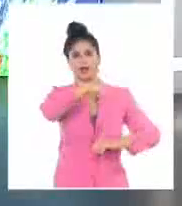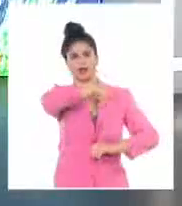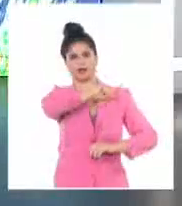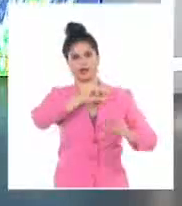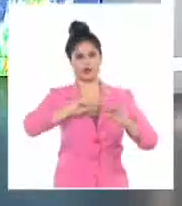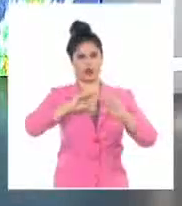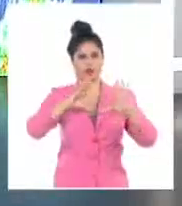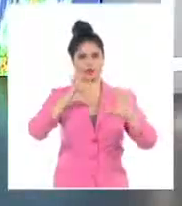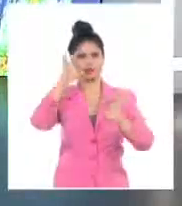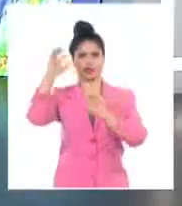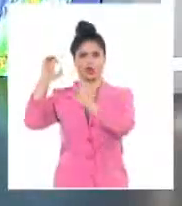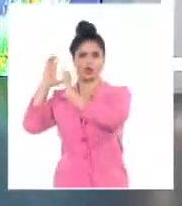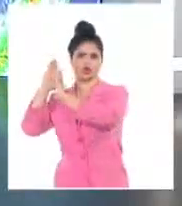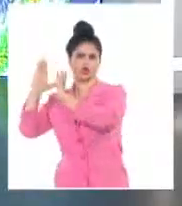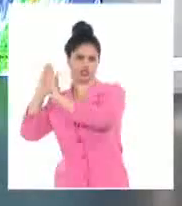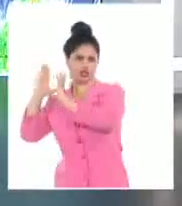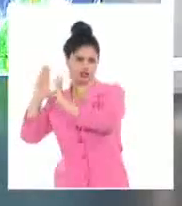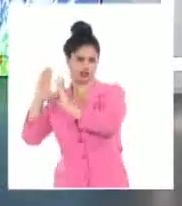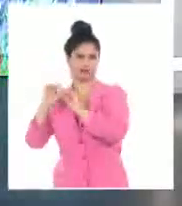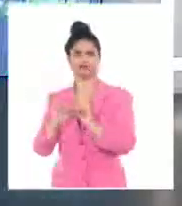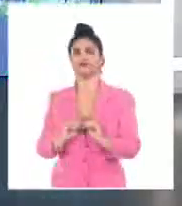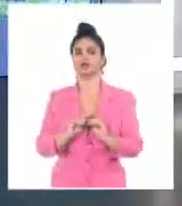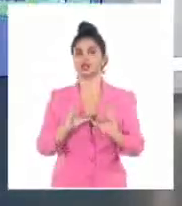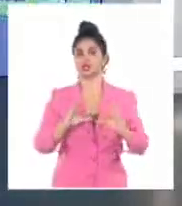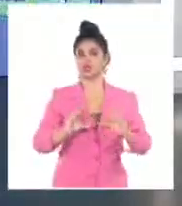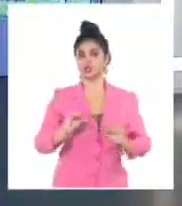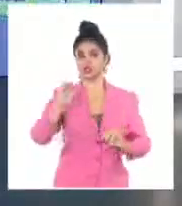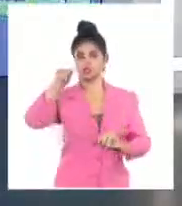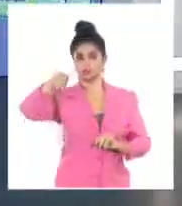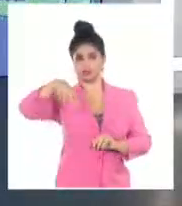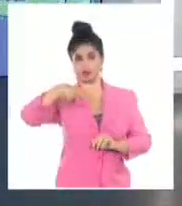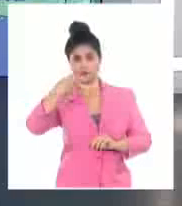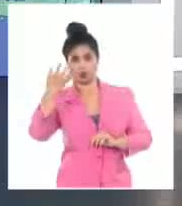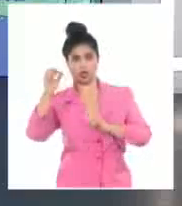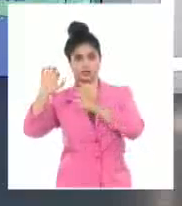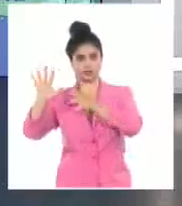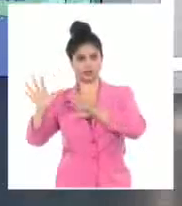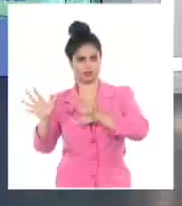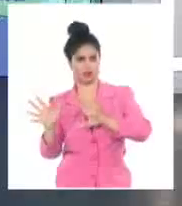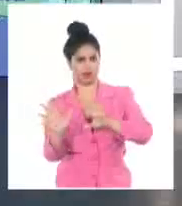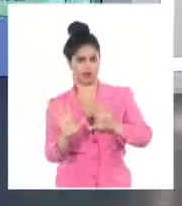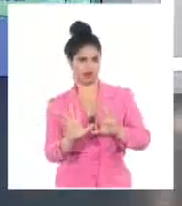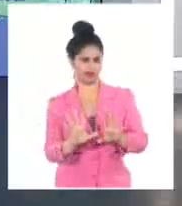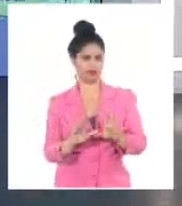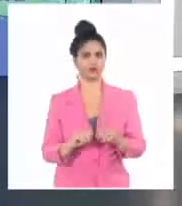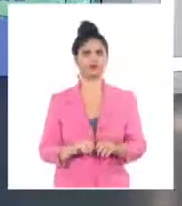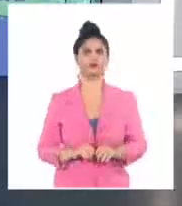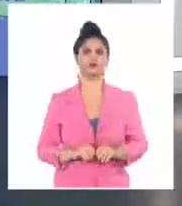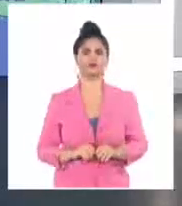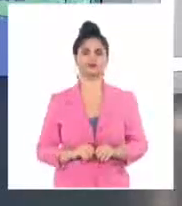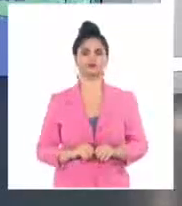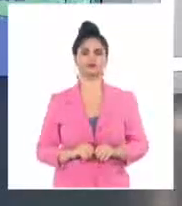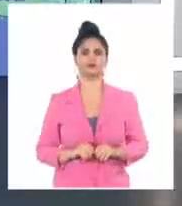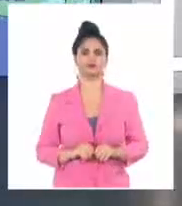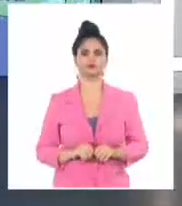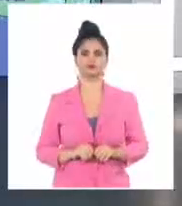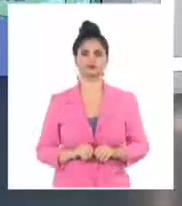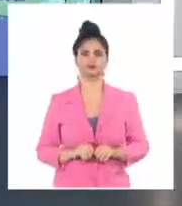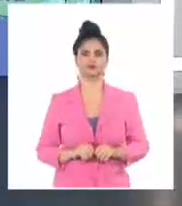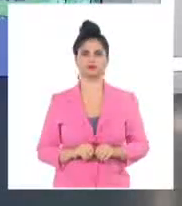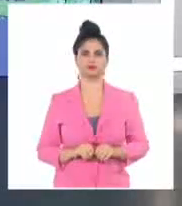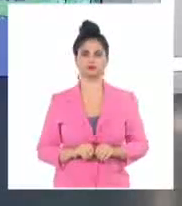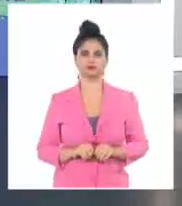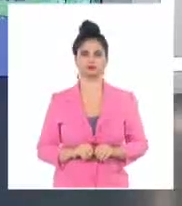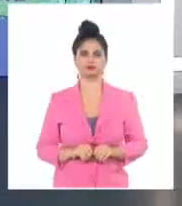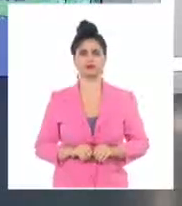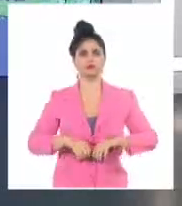occidental del país, luego en su tránsito de la noche y madrugada sobre el centro, resultaron un poco más aisladas, ya que esta banda está mucho más debilitada, y bueno, se produjeron algunas